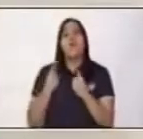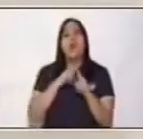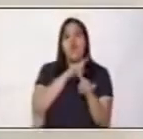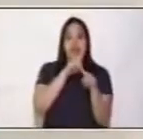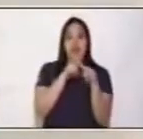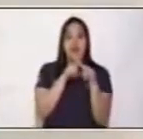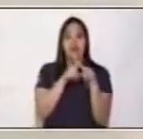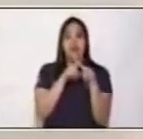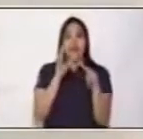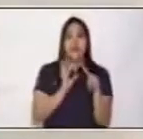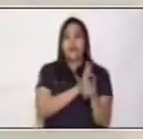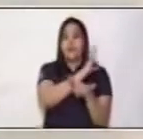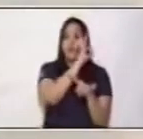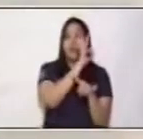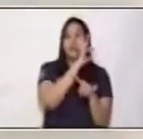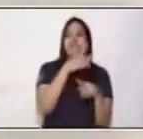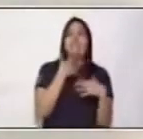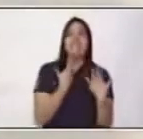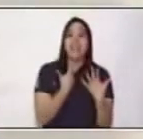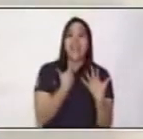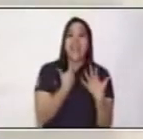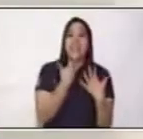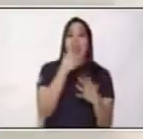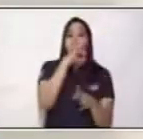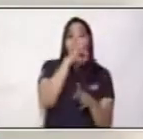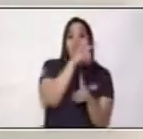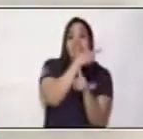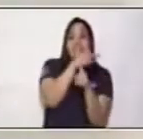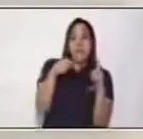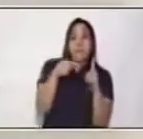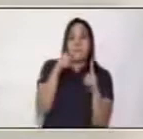La raíz cúbica de una potencia es su tercera parte.